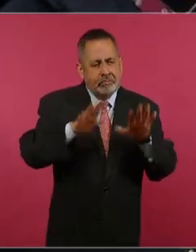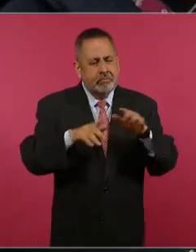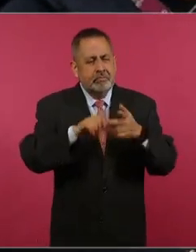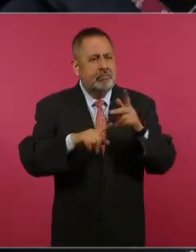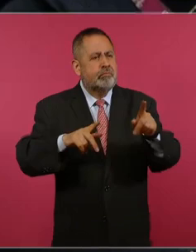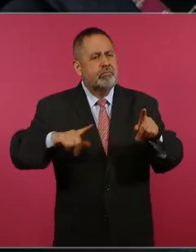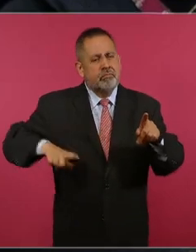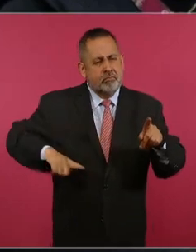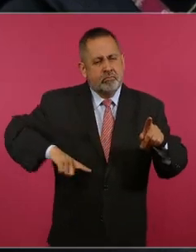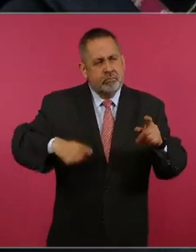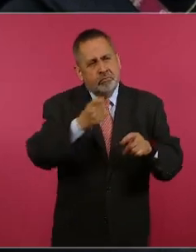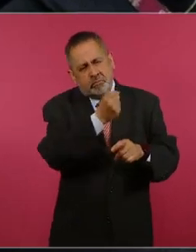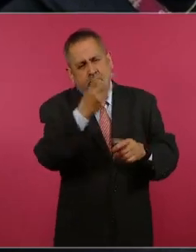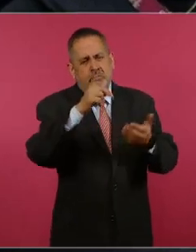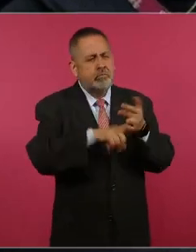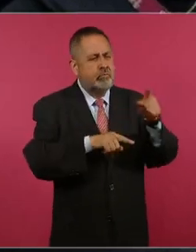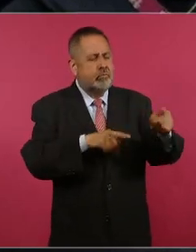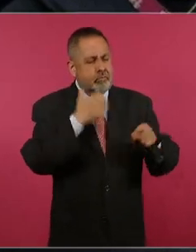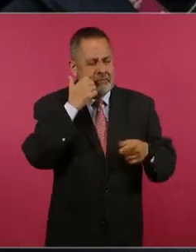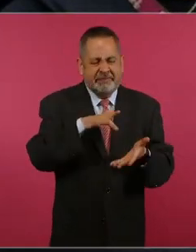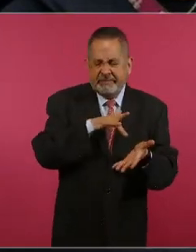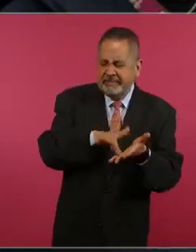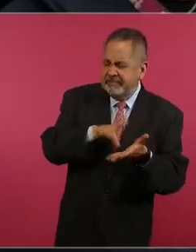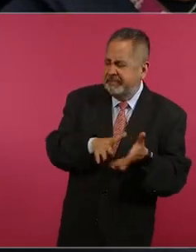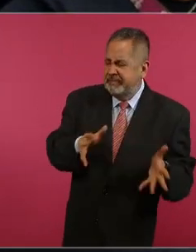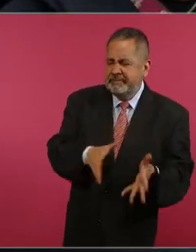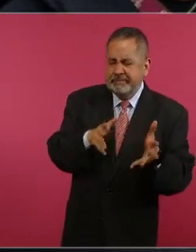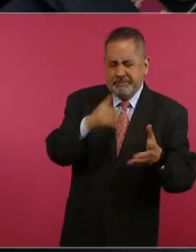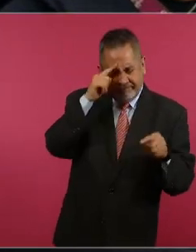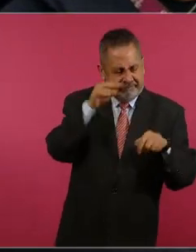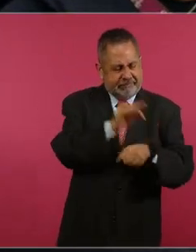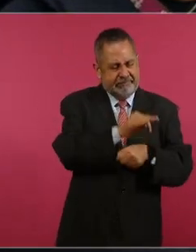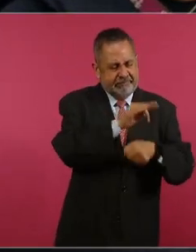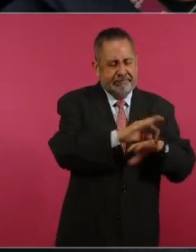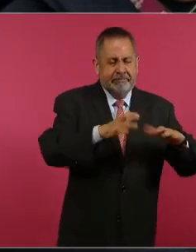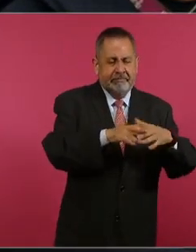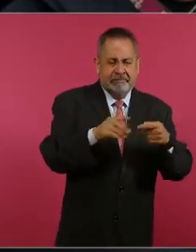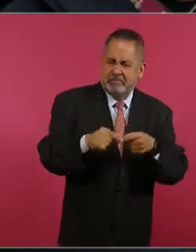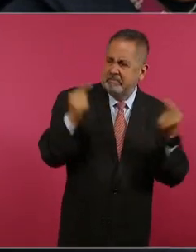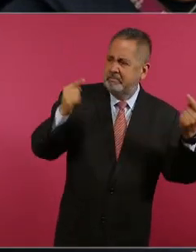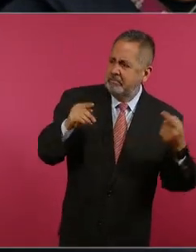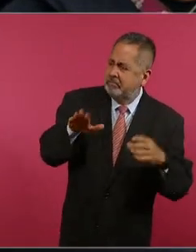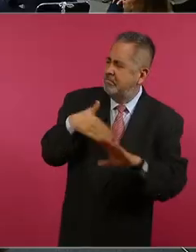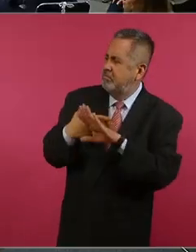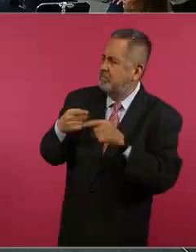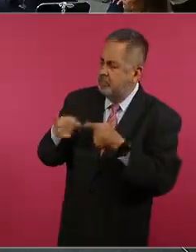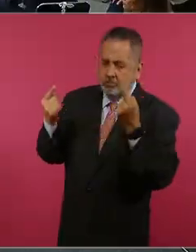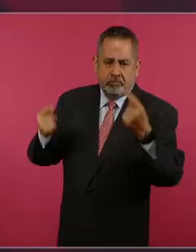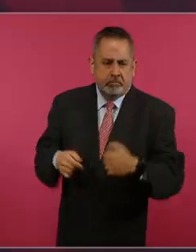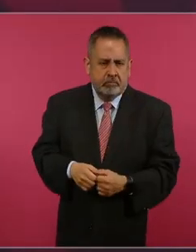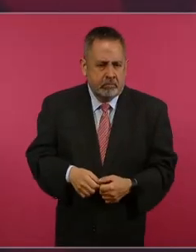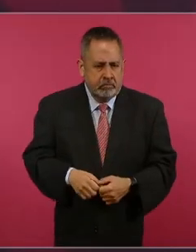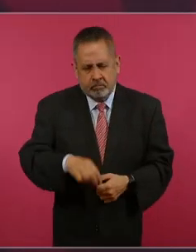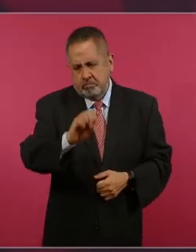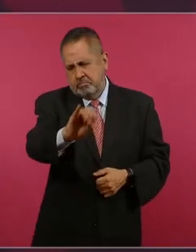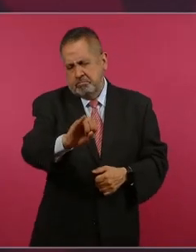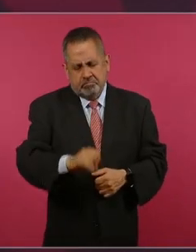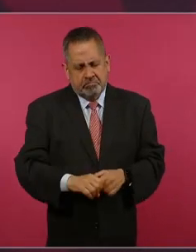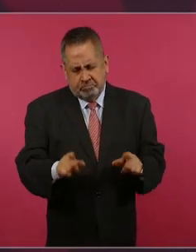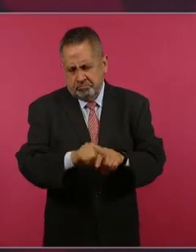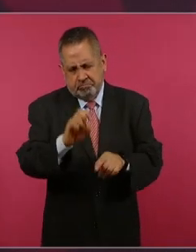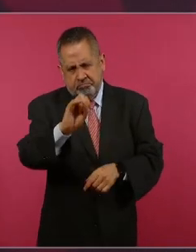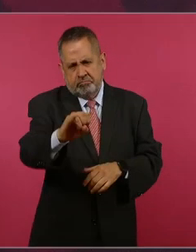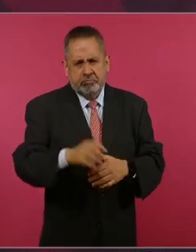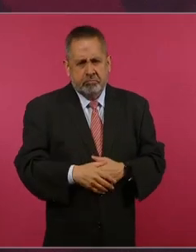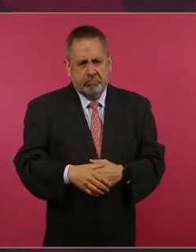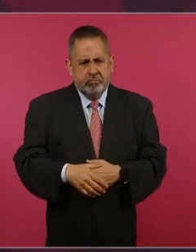gobierno que hay ahí busca fomentar o busca fortalecer la oposición en nuestro país? Sí, sí.